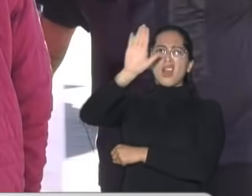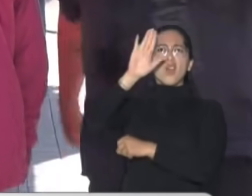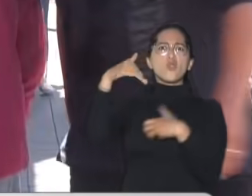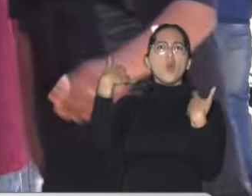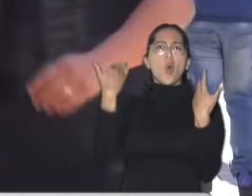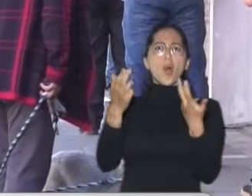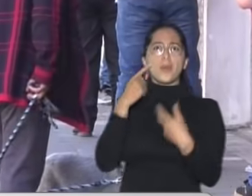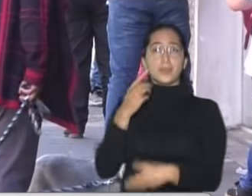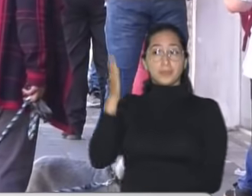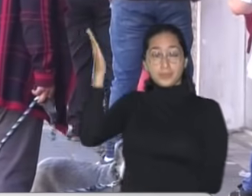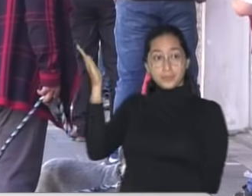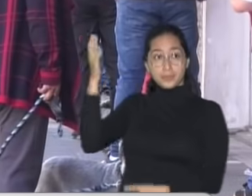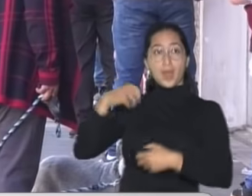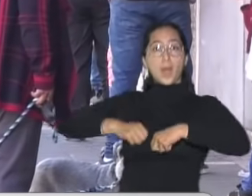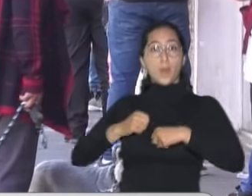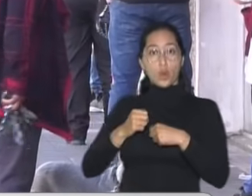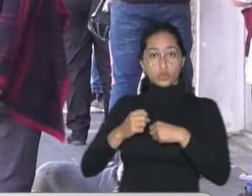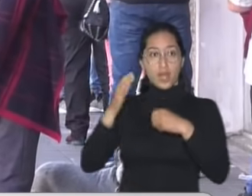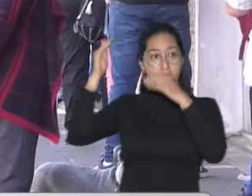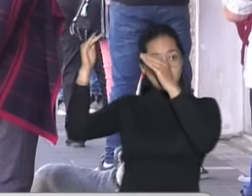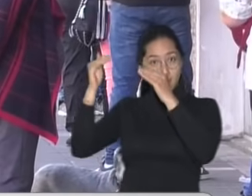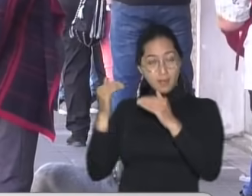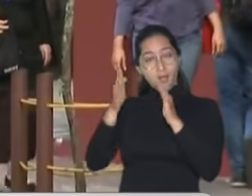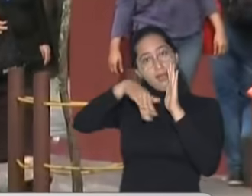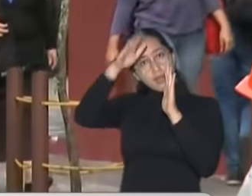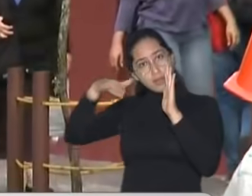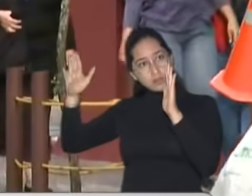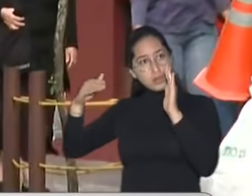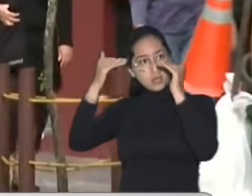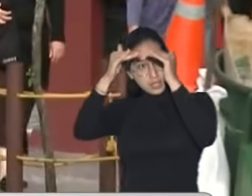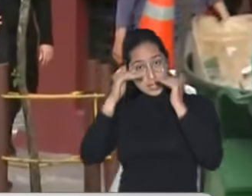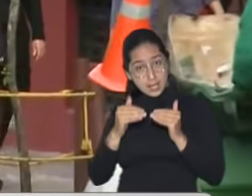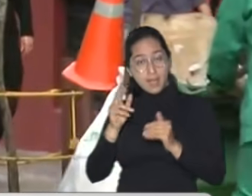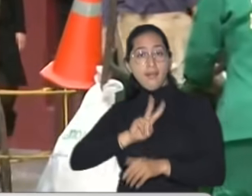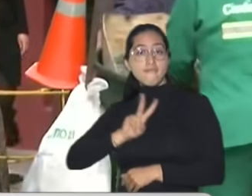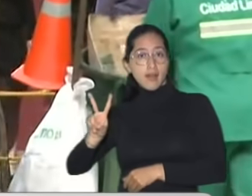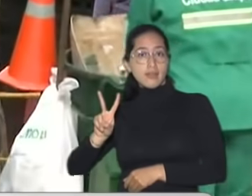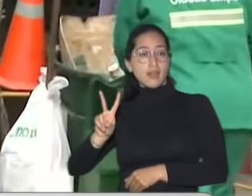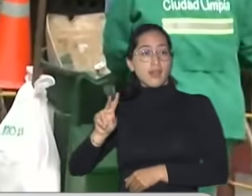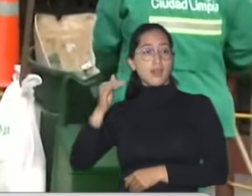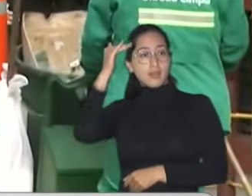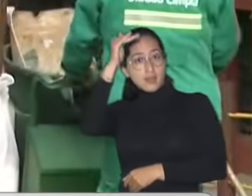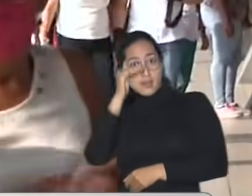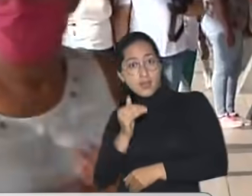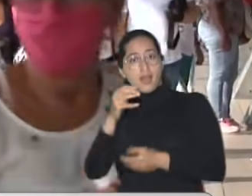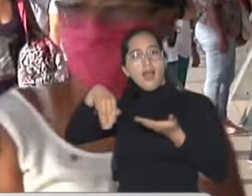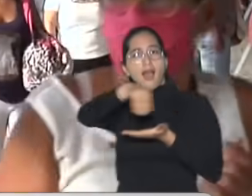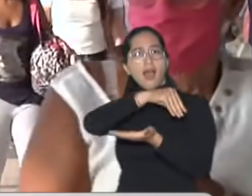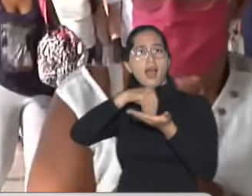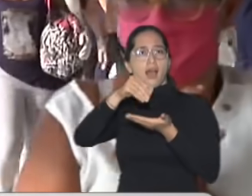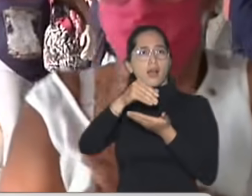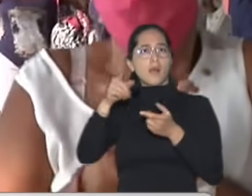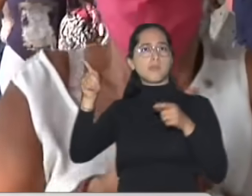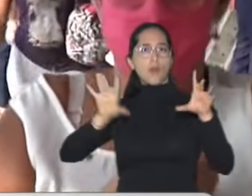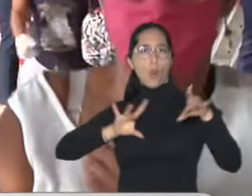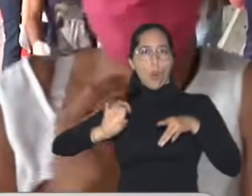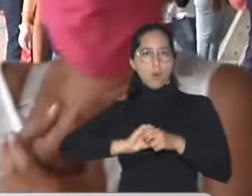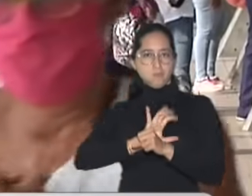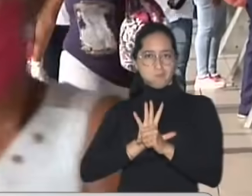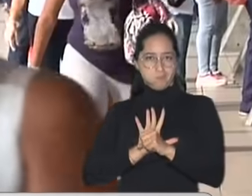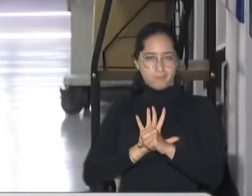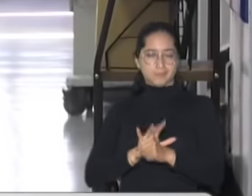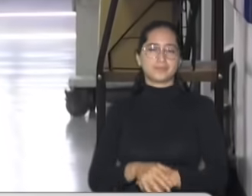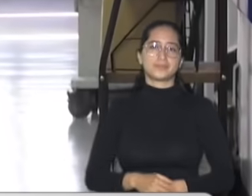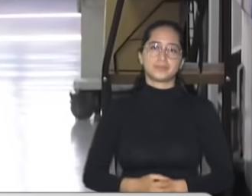más de 560.000 casos, Antioquia más de 306.000, Valle del Cauca más de 155.000 y Atlántico más de